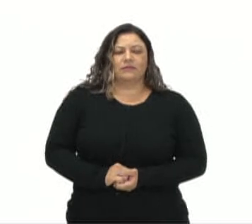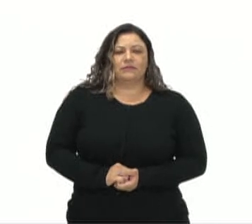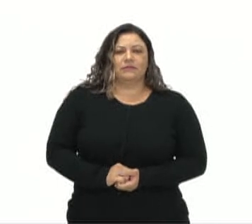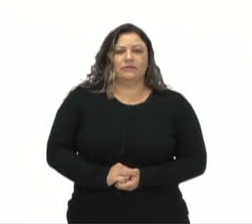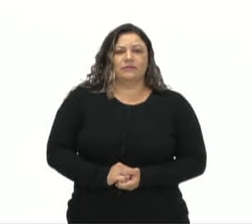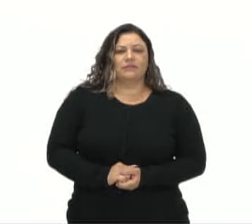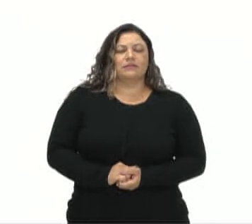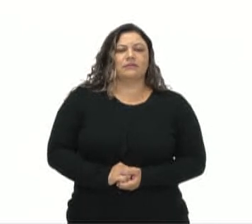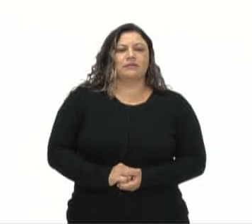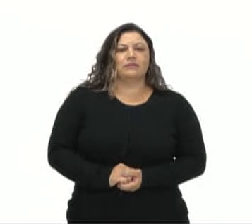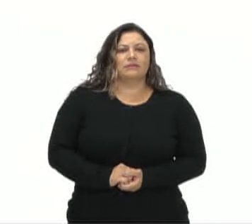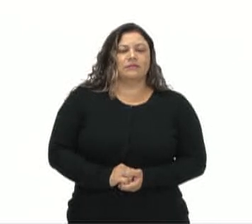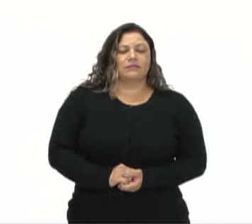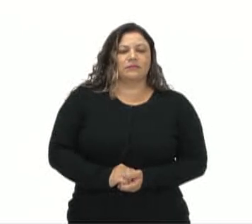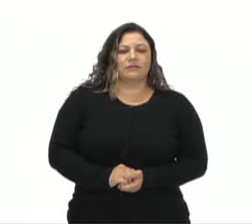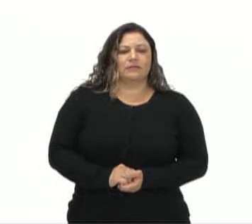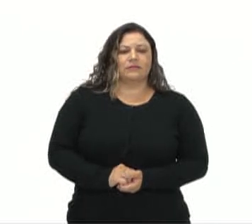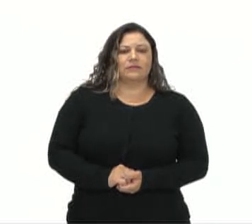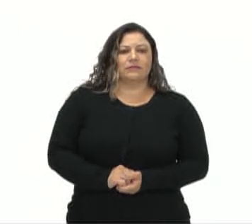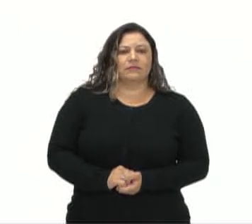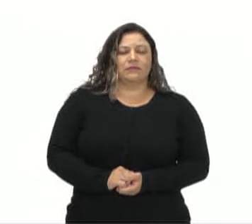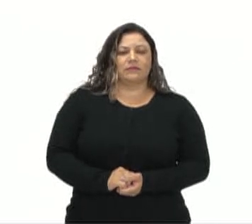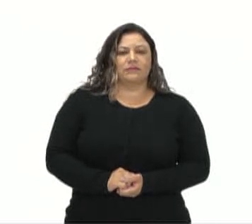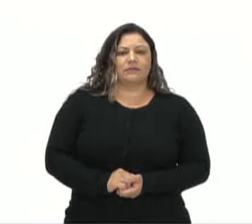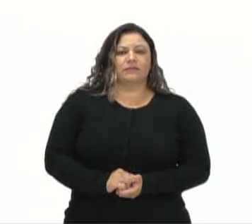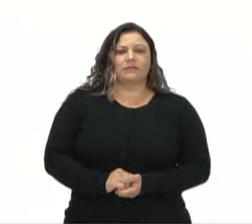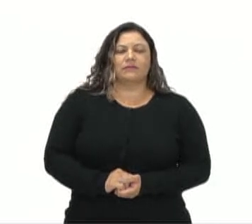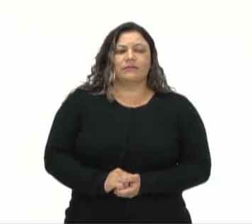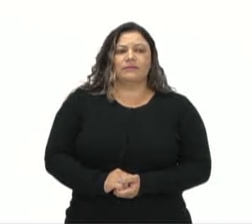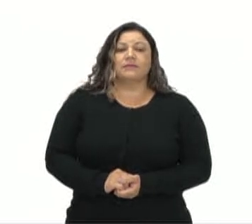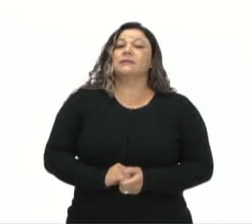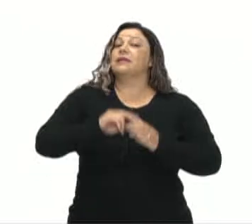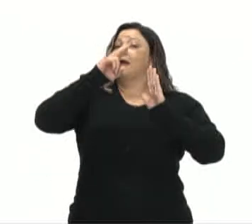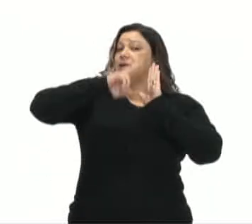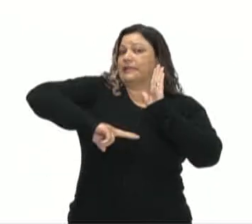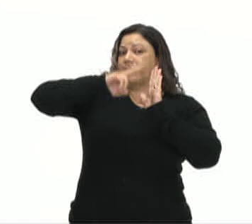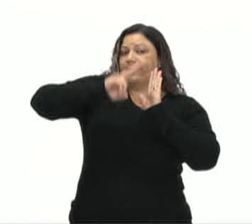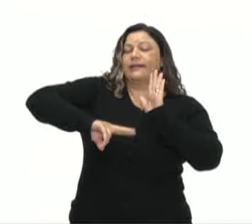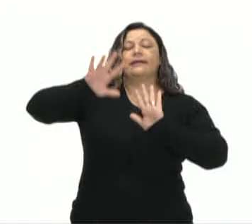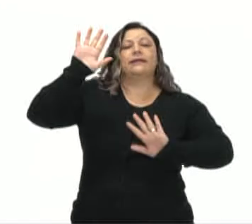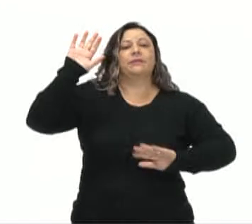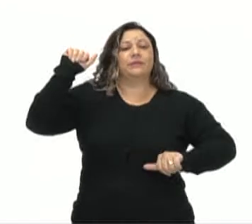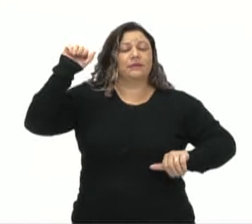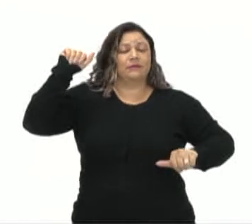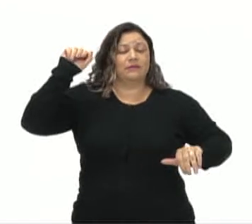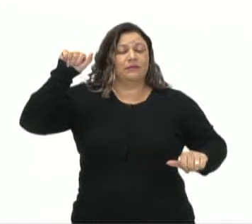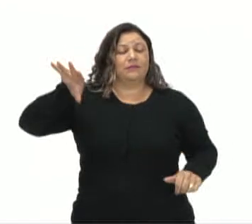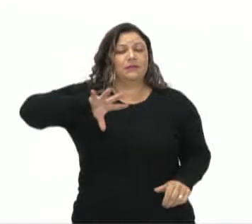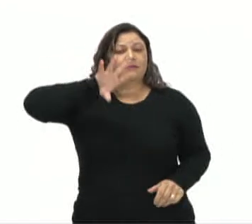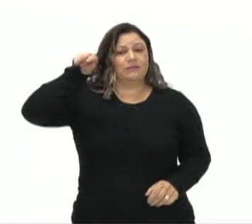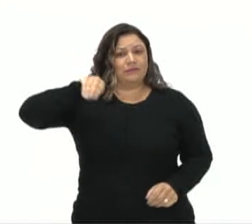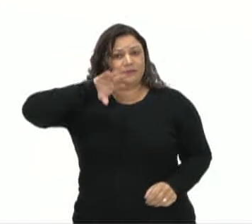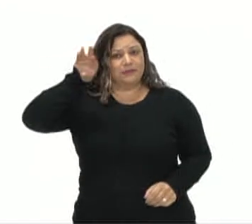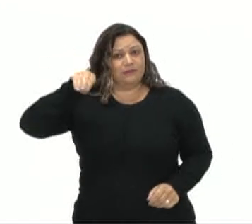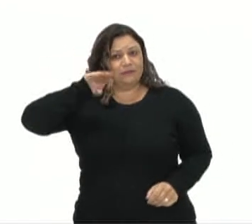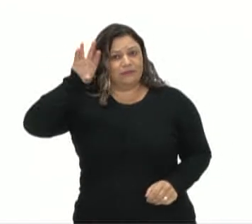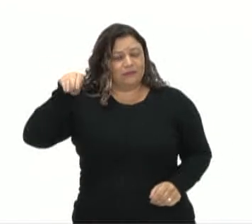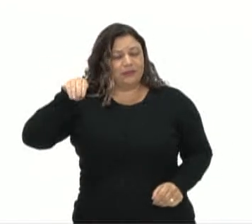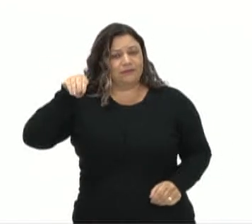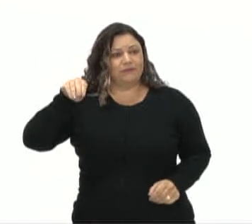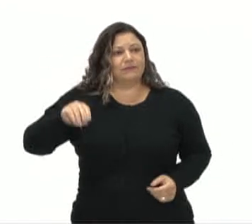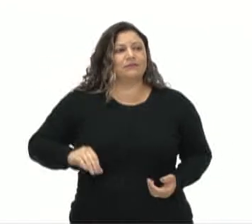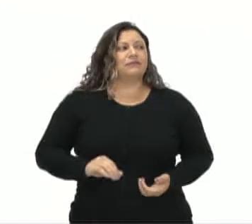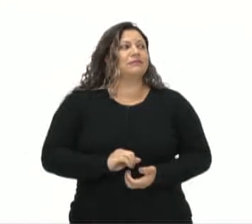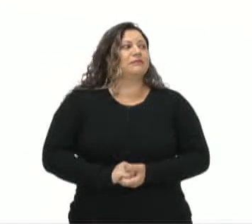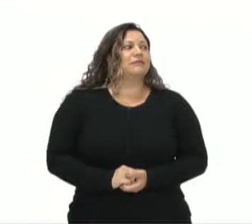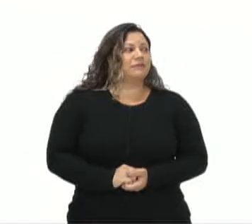un ex-levantador de pesas. Asiste a la Universidad Henwu